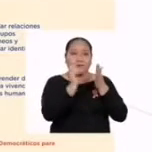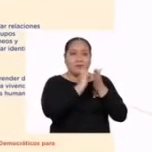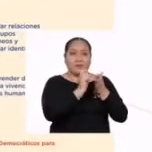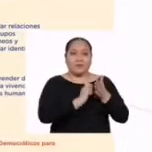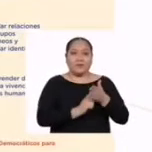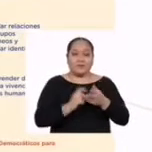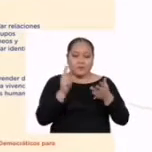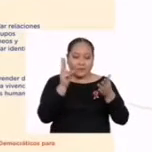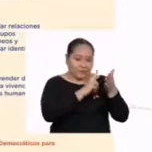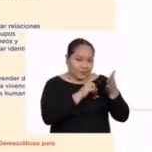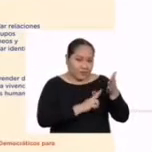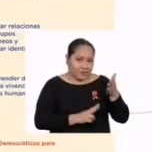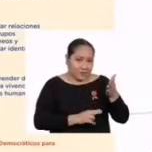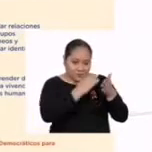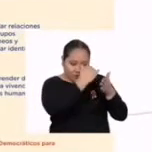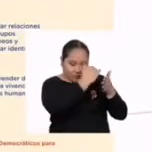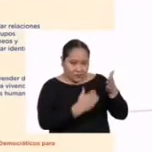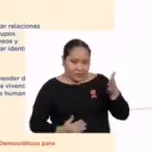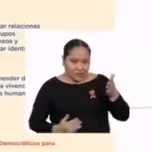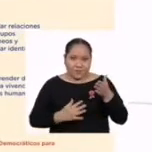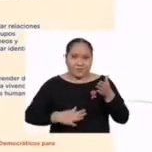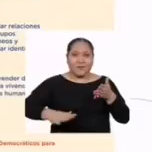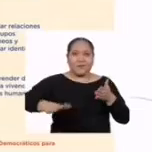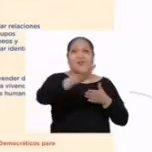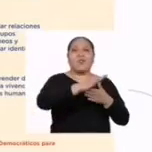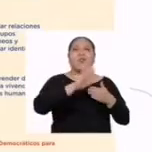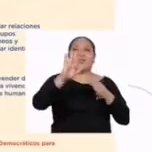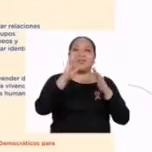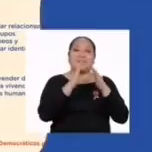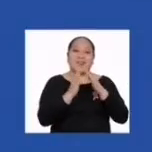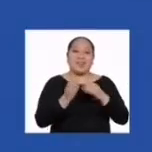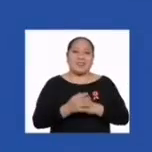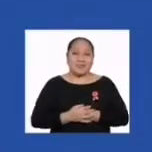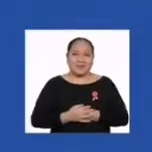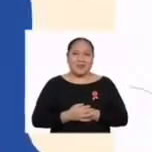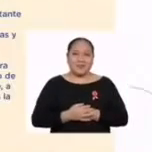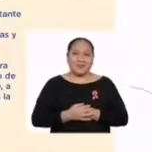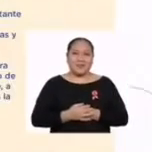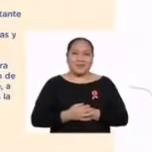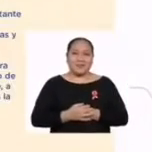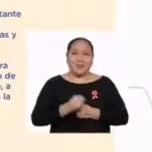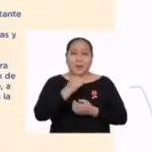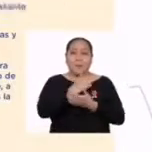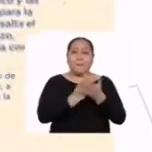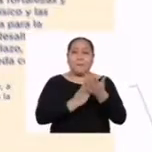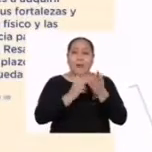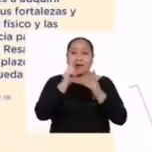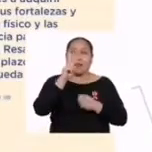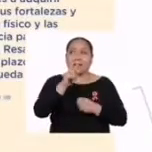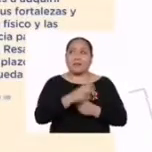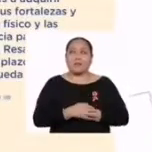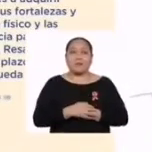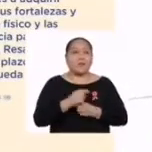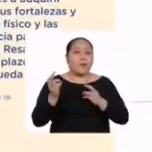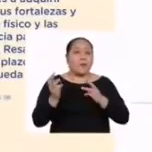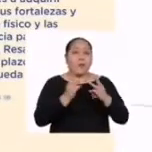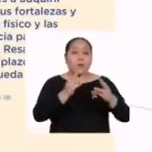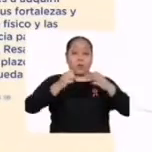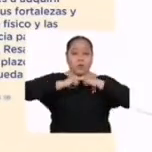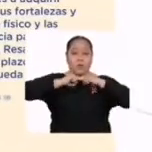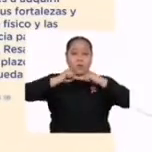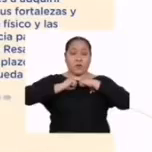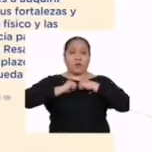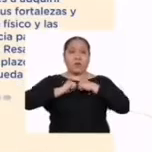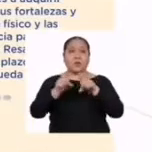Leamos todas y todos en casa. Parte 2. El movimiento físico